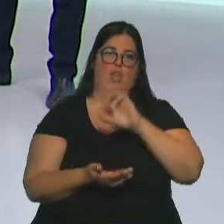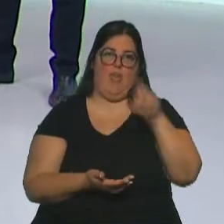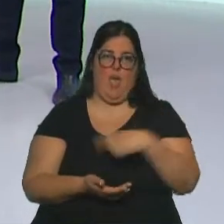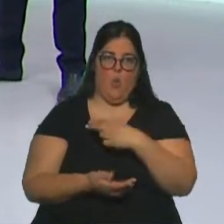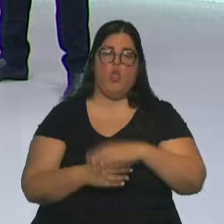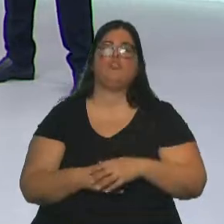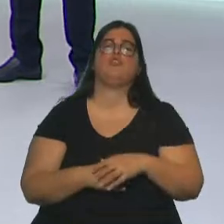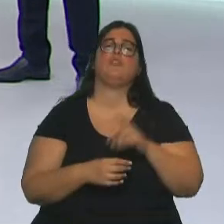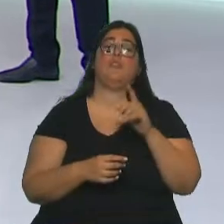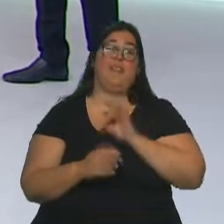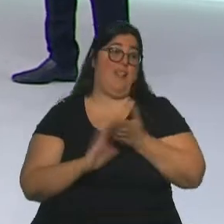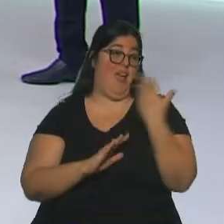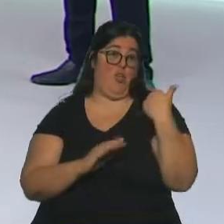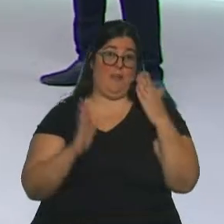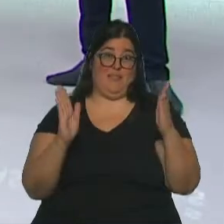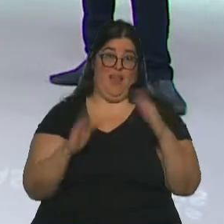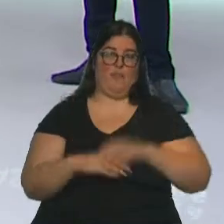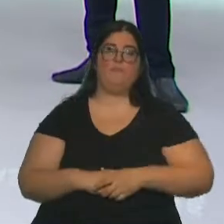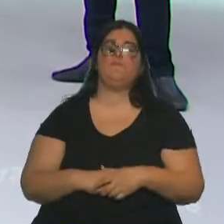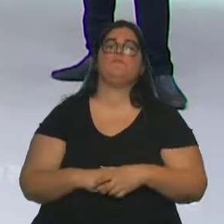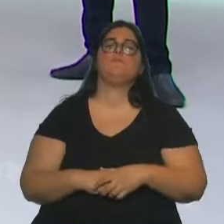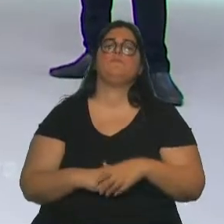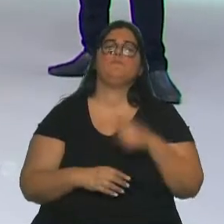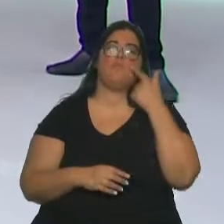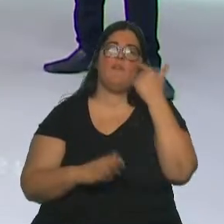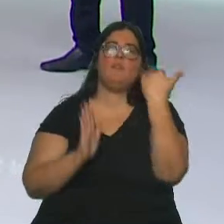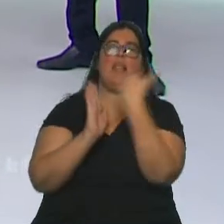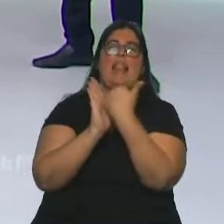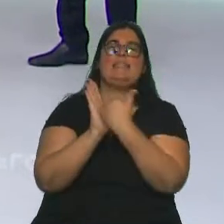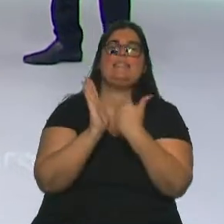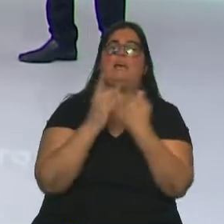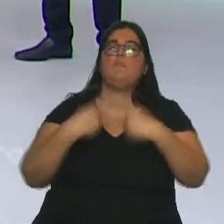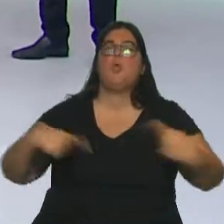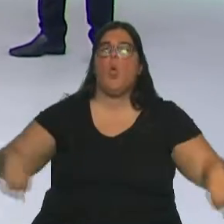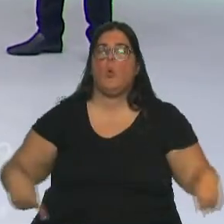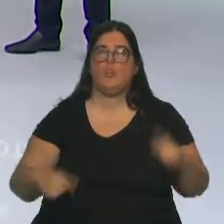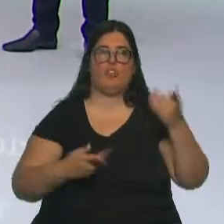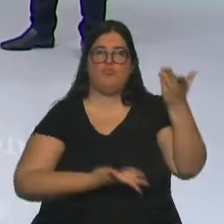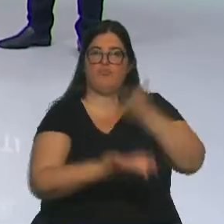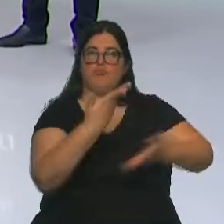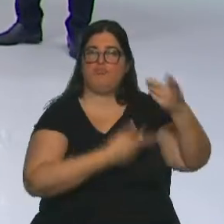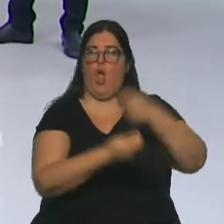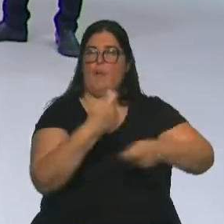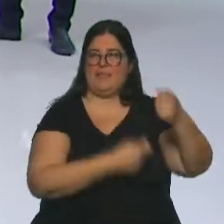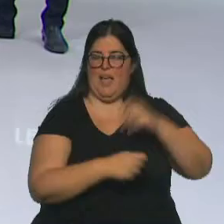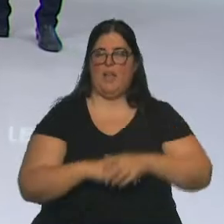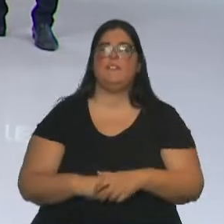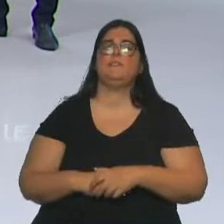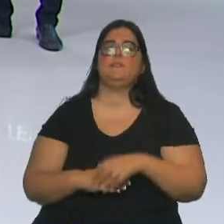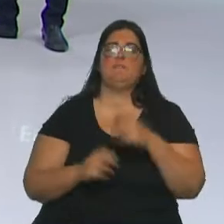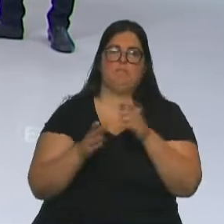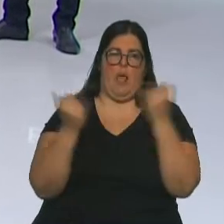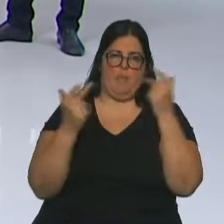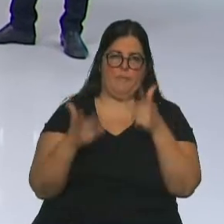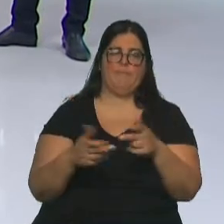año 2022. Y ya compartimos la lista de los intercambios, de los intercambios comerciales. A ver,